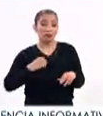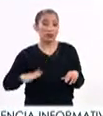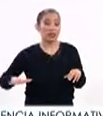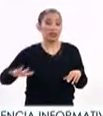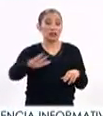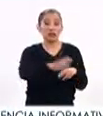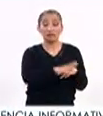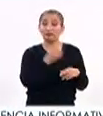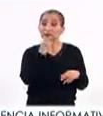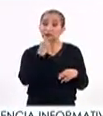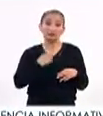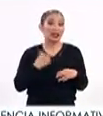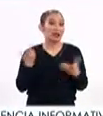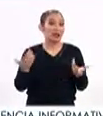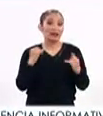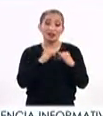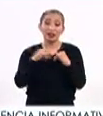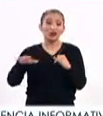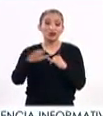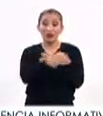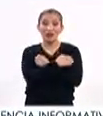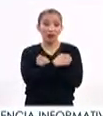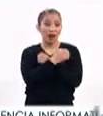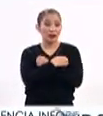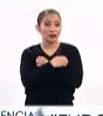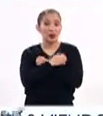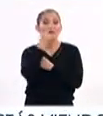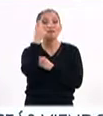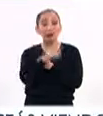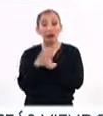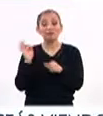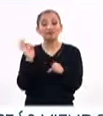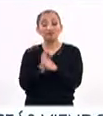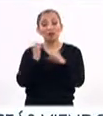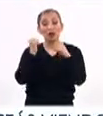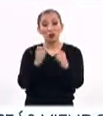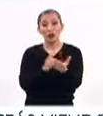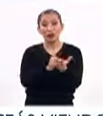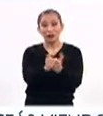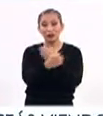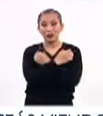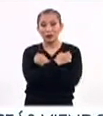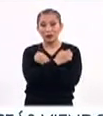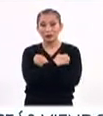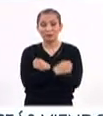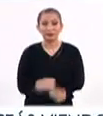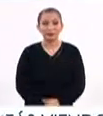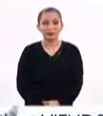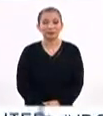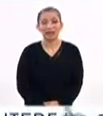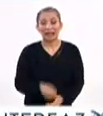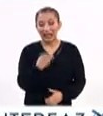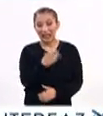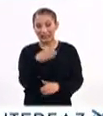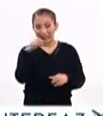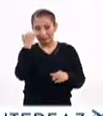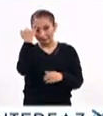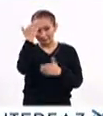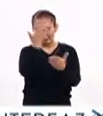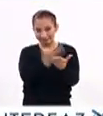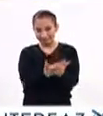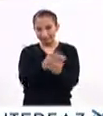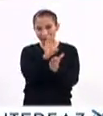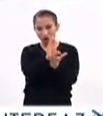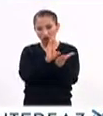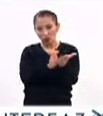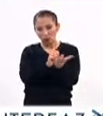social ineludible de las instituciones educativas para garantizar el derecho a la educación. La iniciativa de reforma